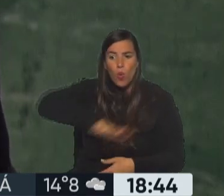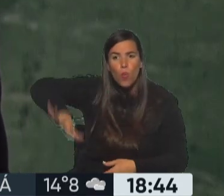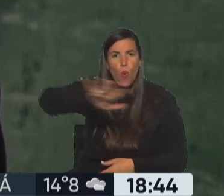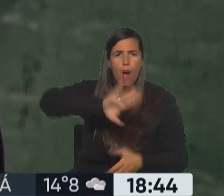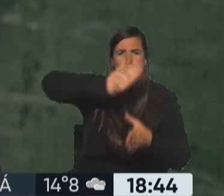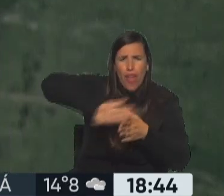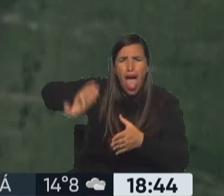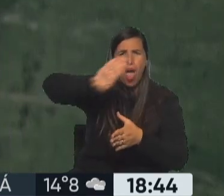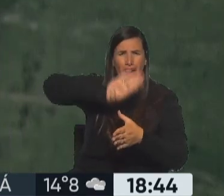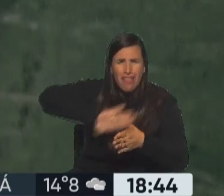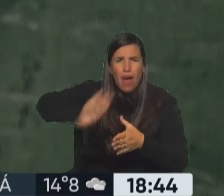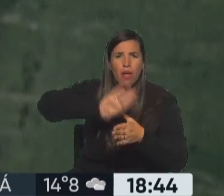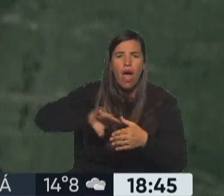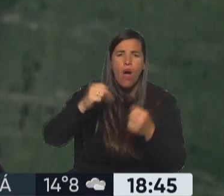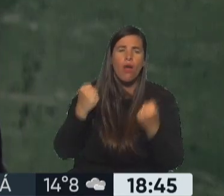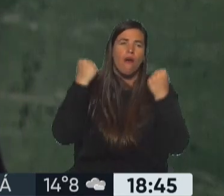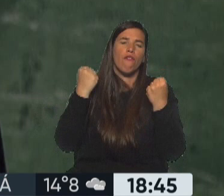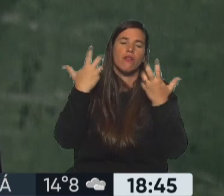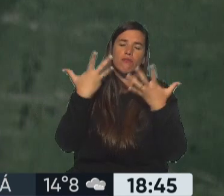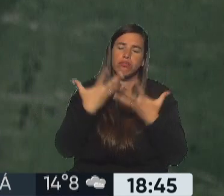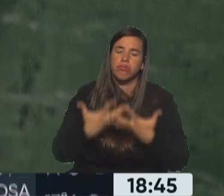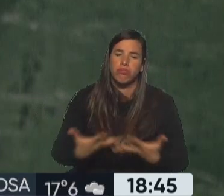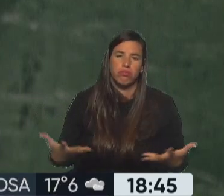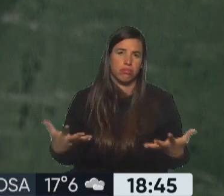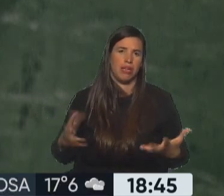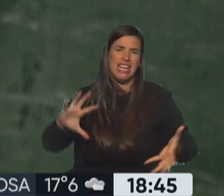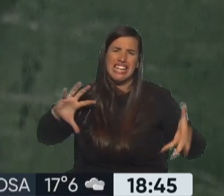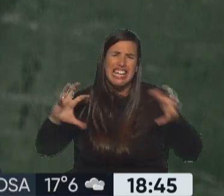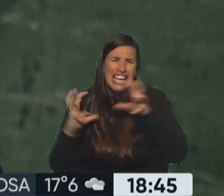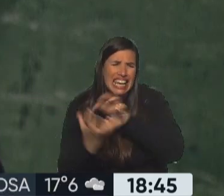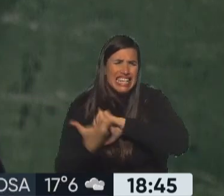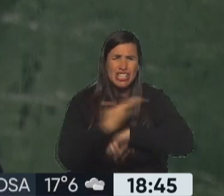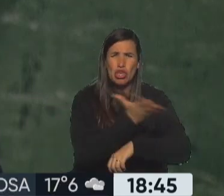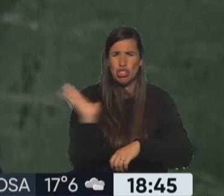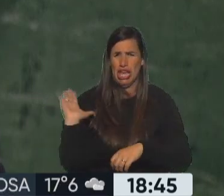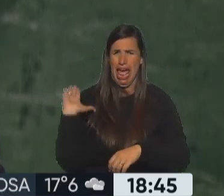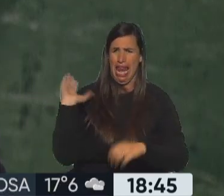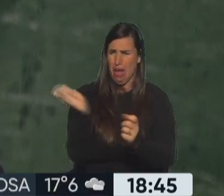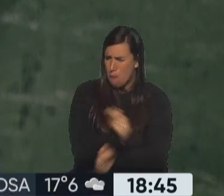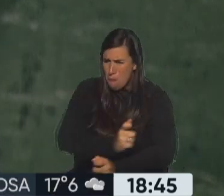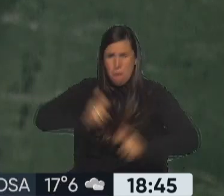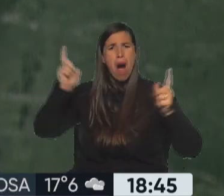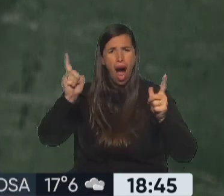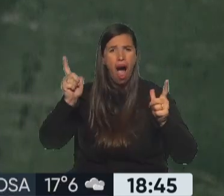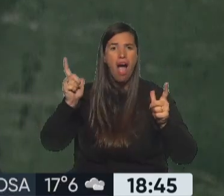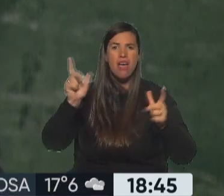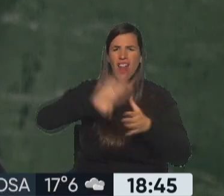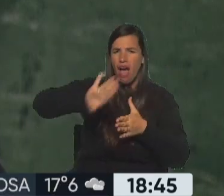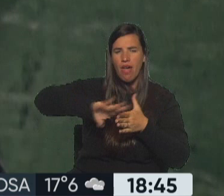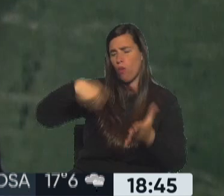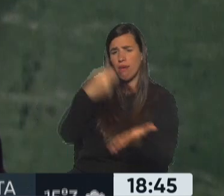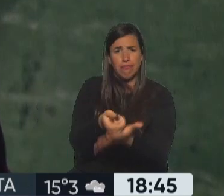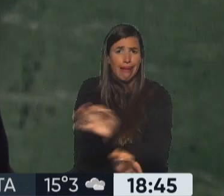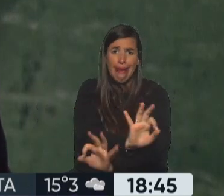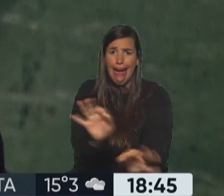sus fuerzas fenecen, las crisis sociales se potencian y las deudas se vuelven incobrables.